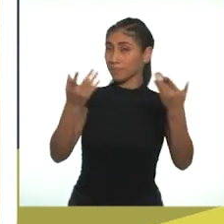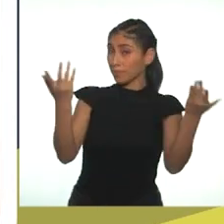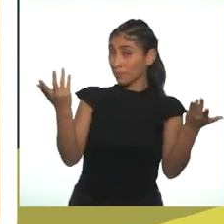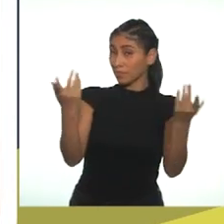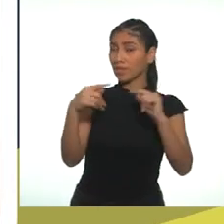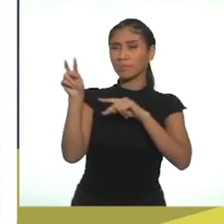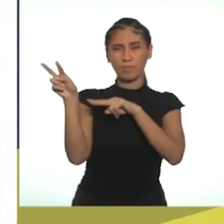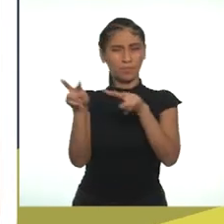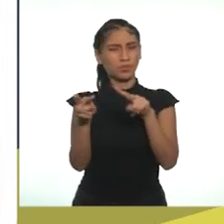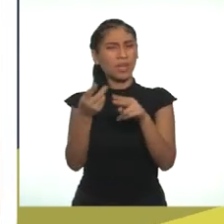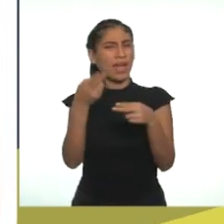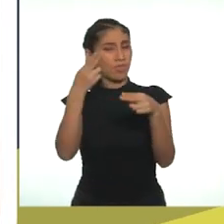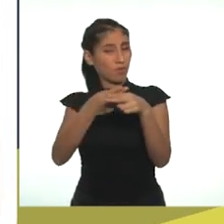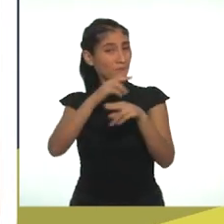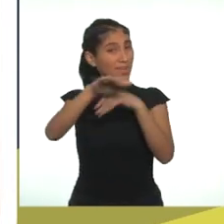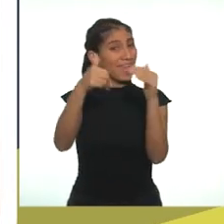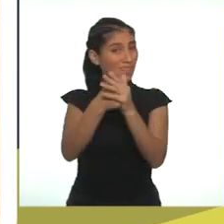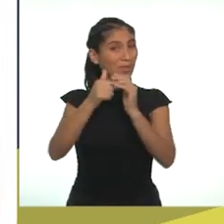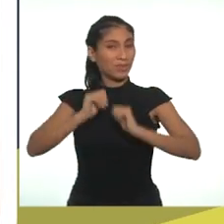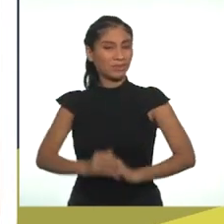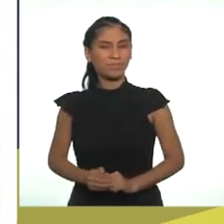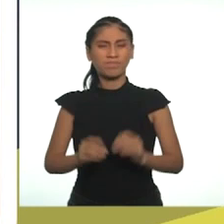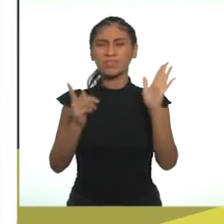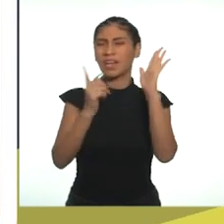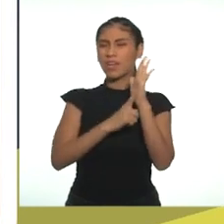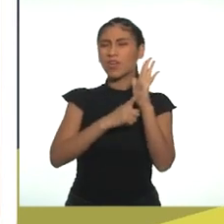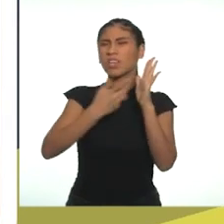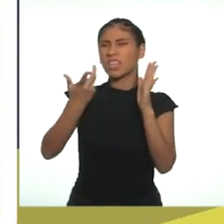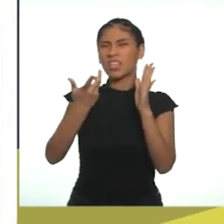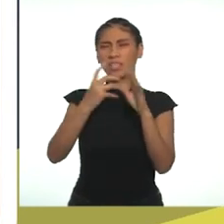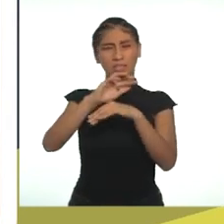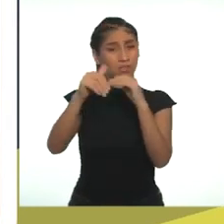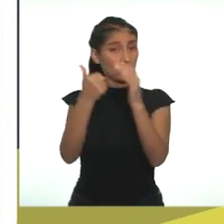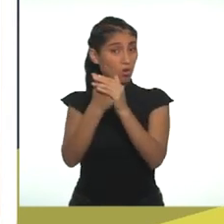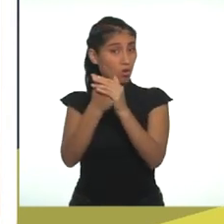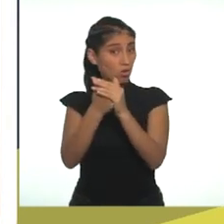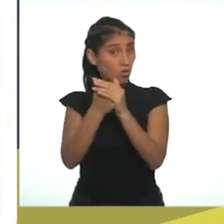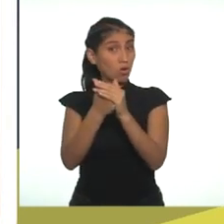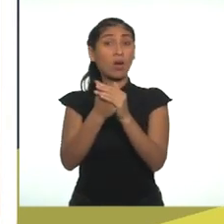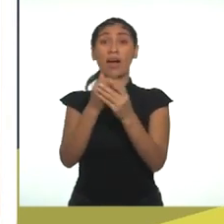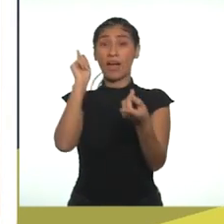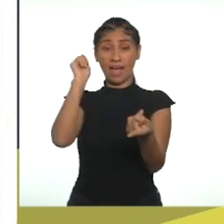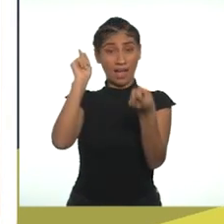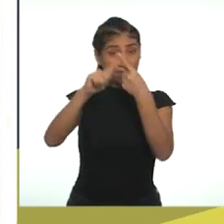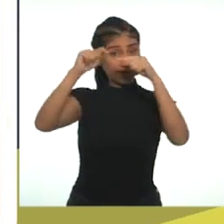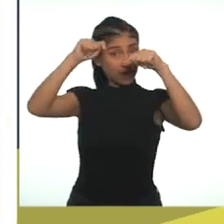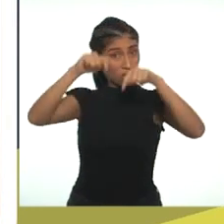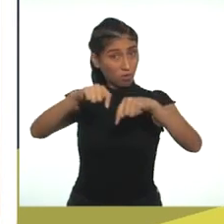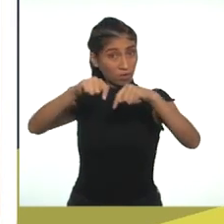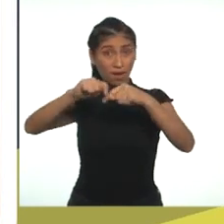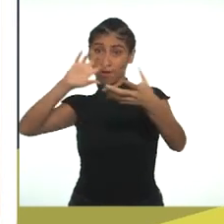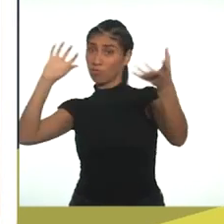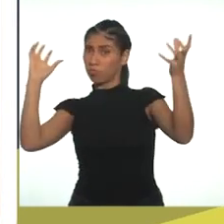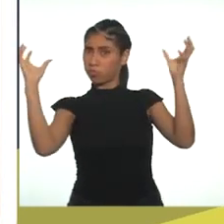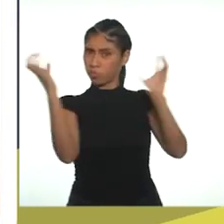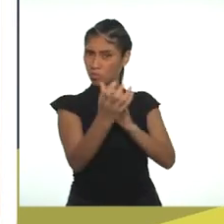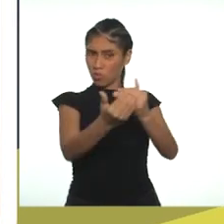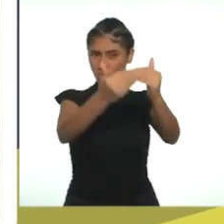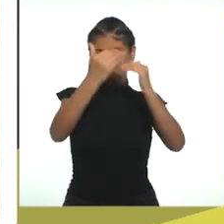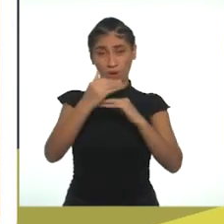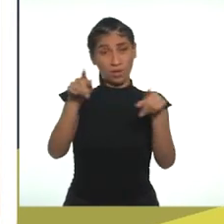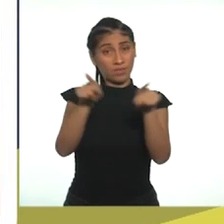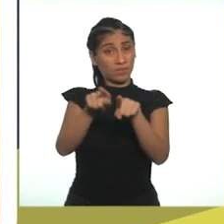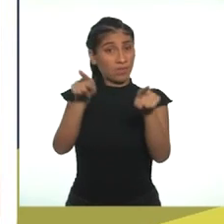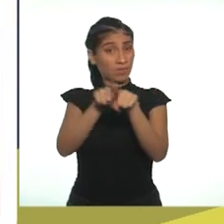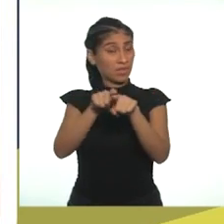vienen. Vamos a darle nombre a todo esto. A lo que no se mantiene igual que antes lo llamaremos cambios. A